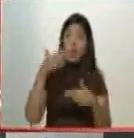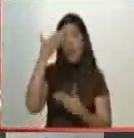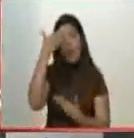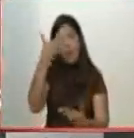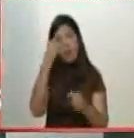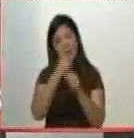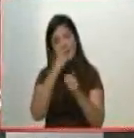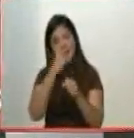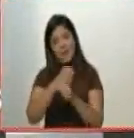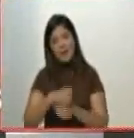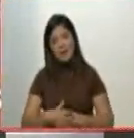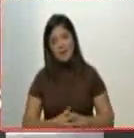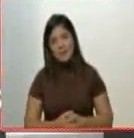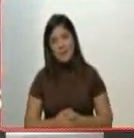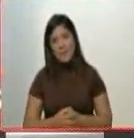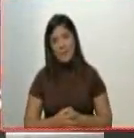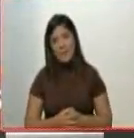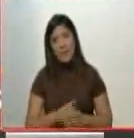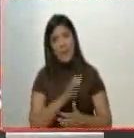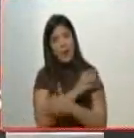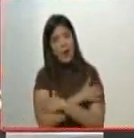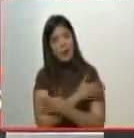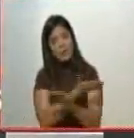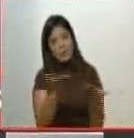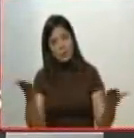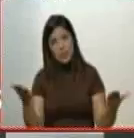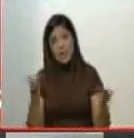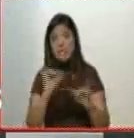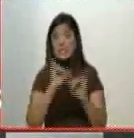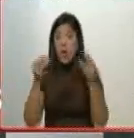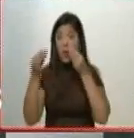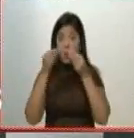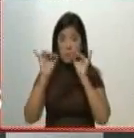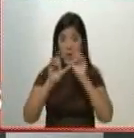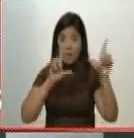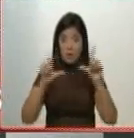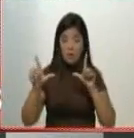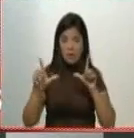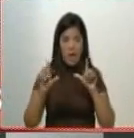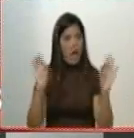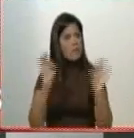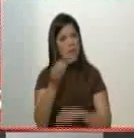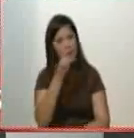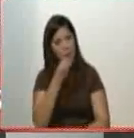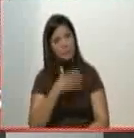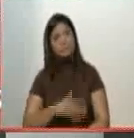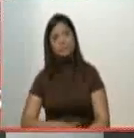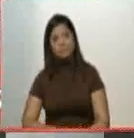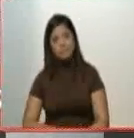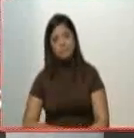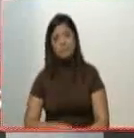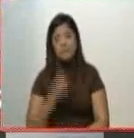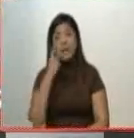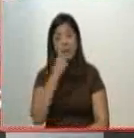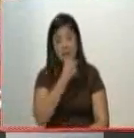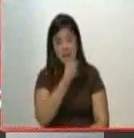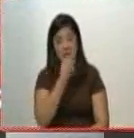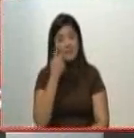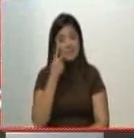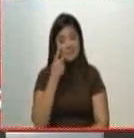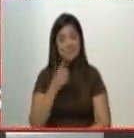trabajadoras? Un abrazo a ustedes, trabajadores. ¿Ya almorzaron? ¿No han almorzado? Ah, se les ven los ojos.